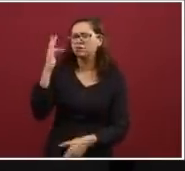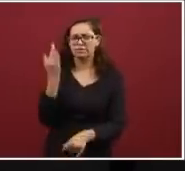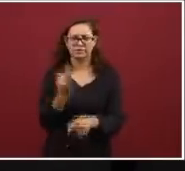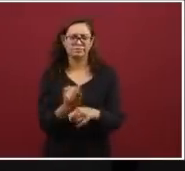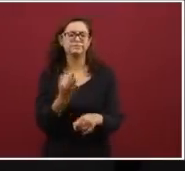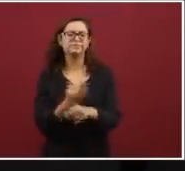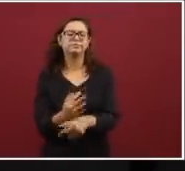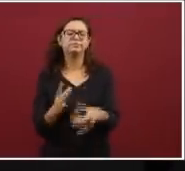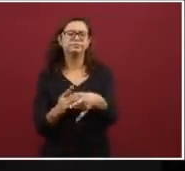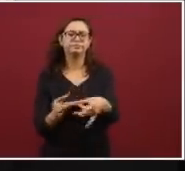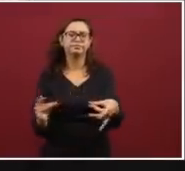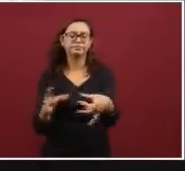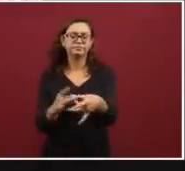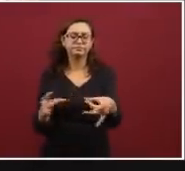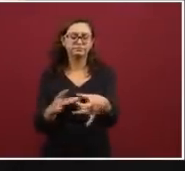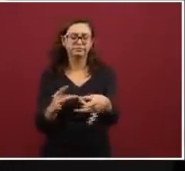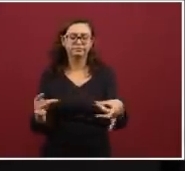y